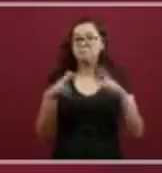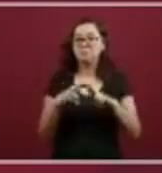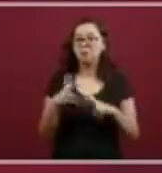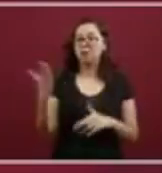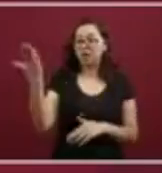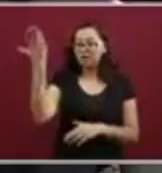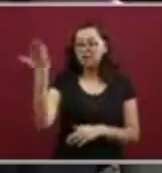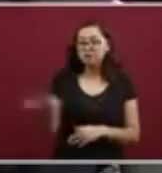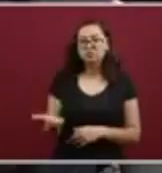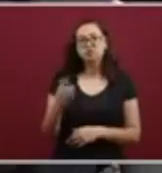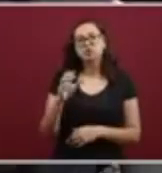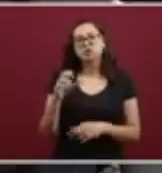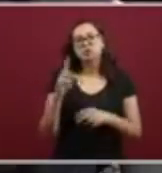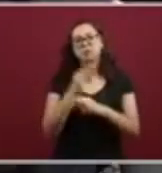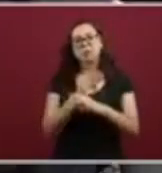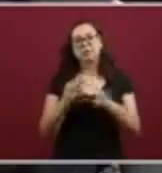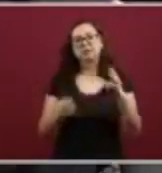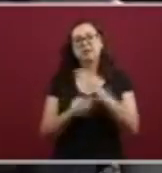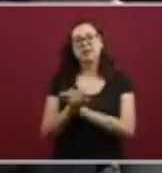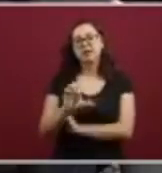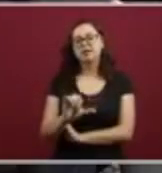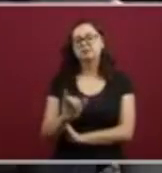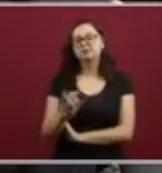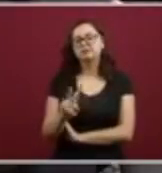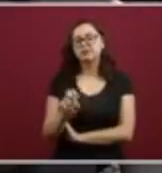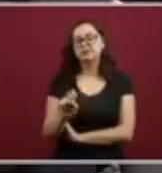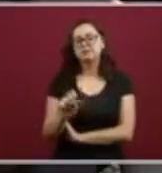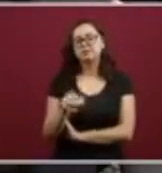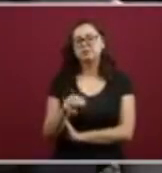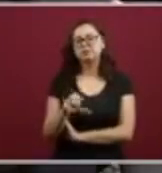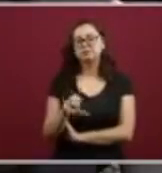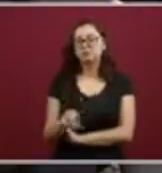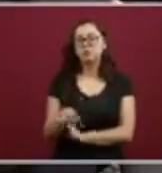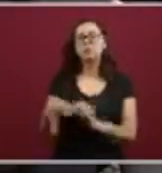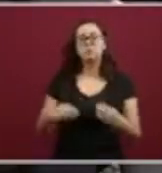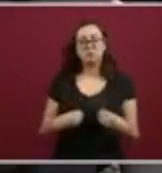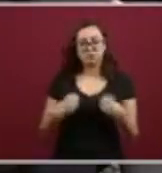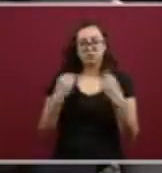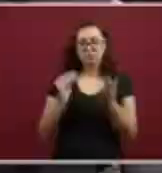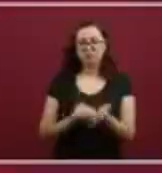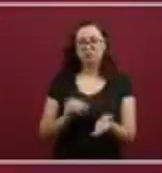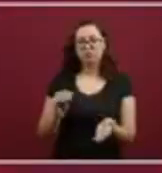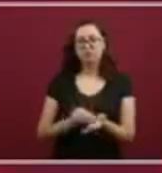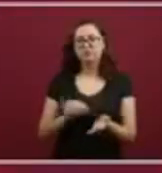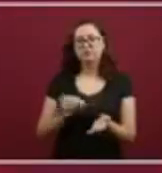todavía vive y que recuerdo con mucho cariño.